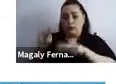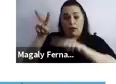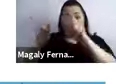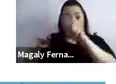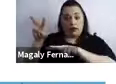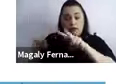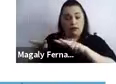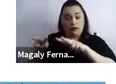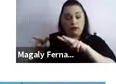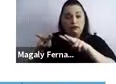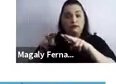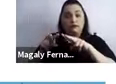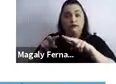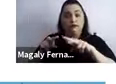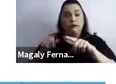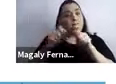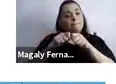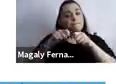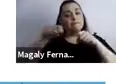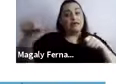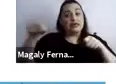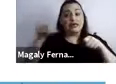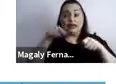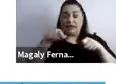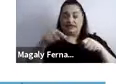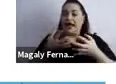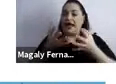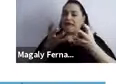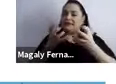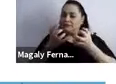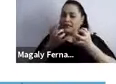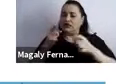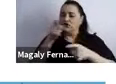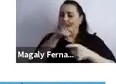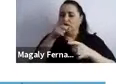que mide esa aspiración colectiva.